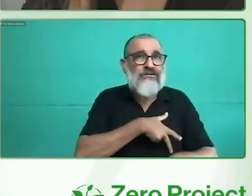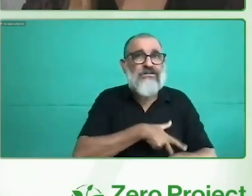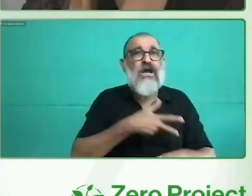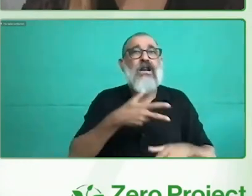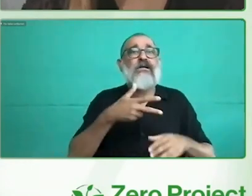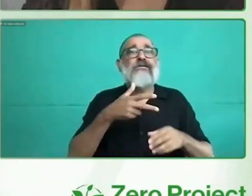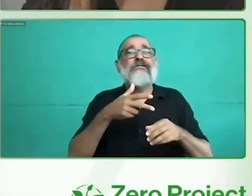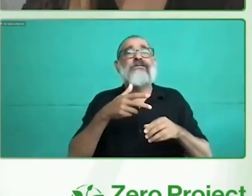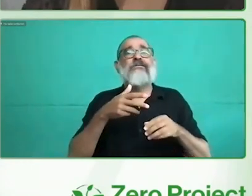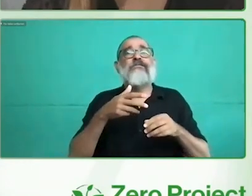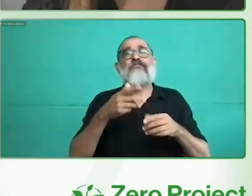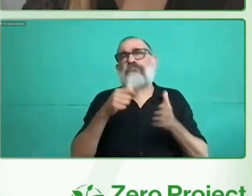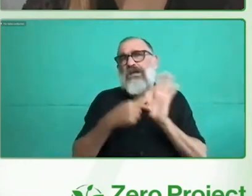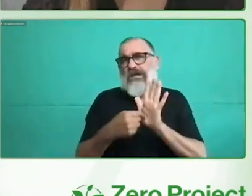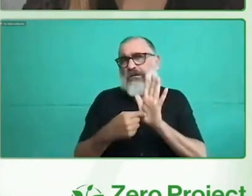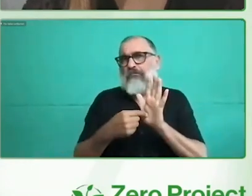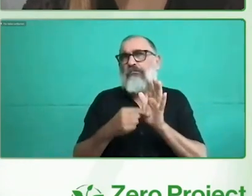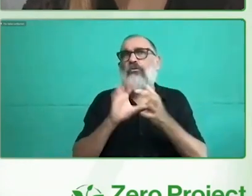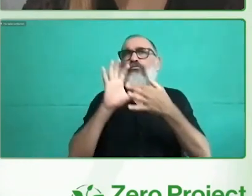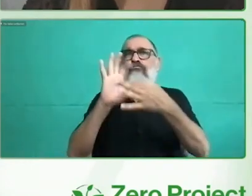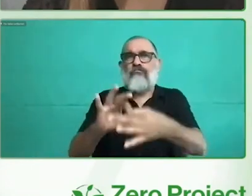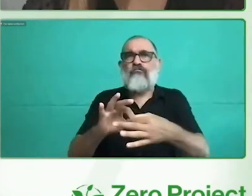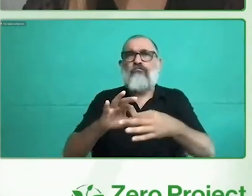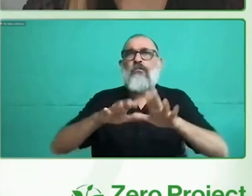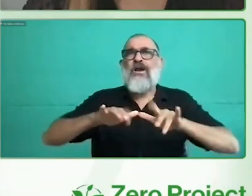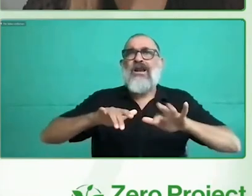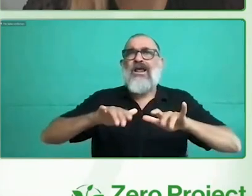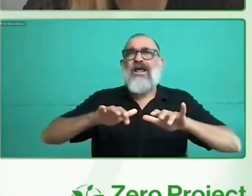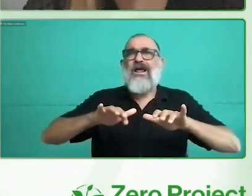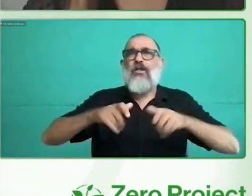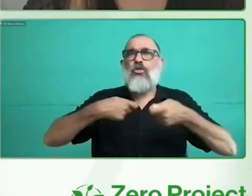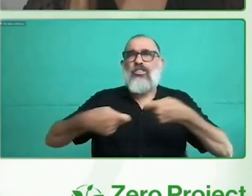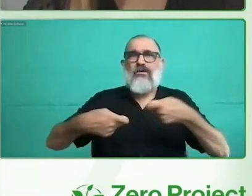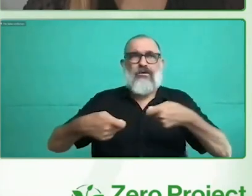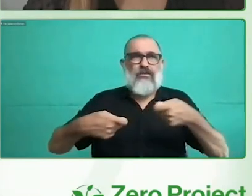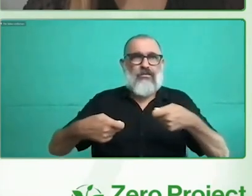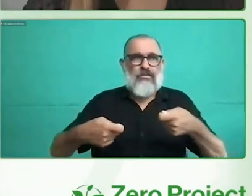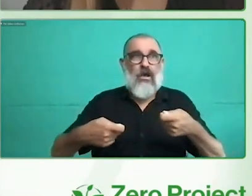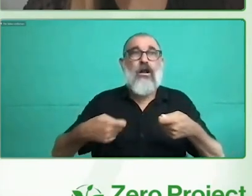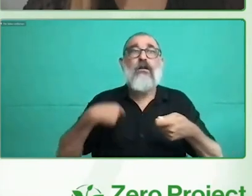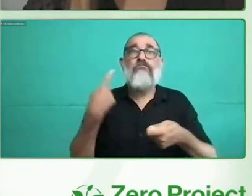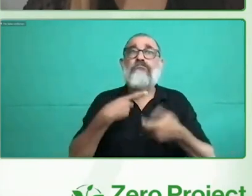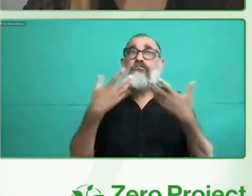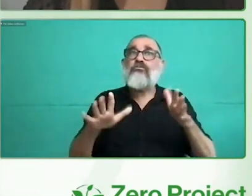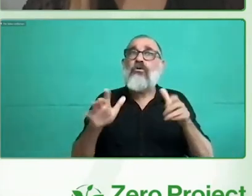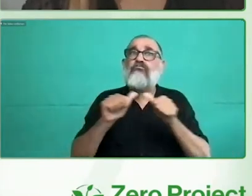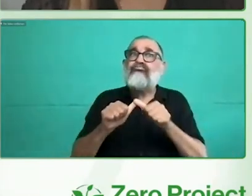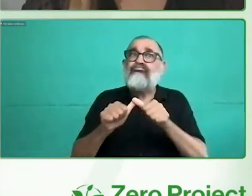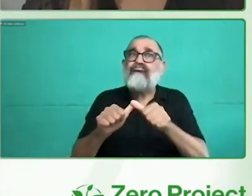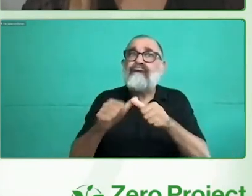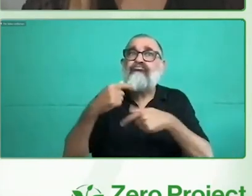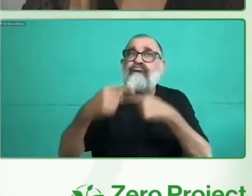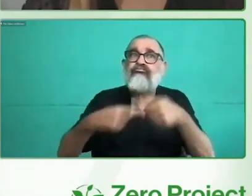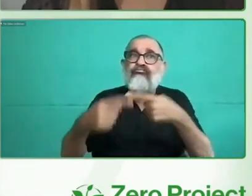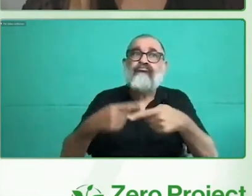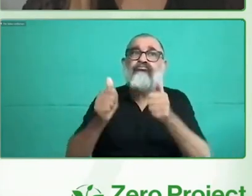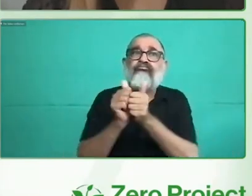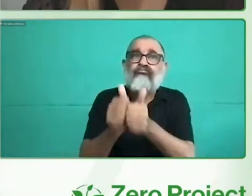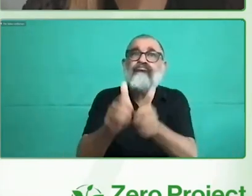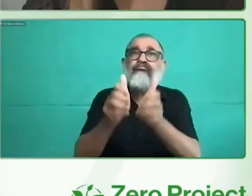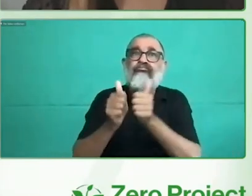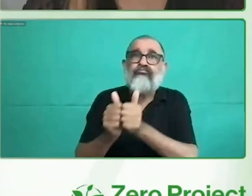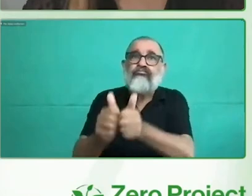Quiero destacar también una oferta complementaria que se brinda en el programa, partiendo de que